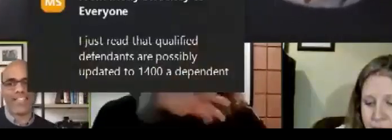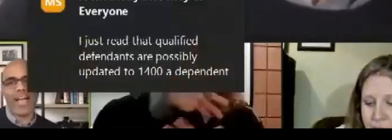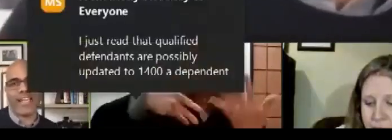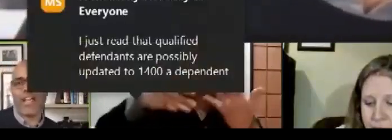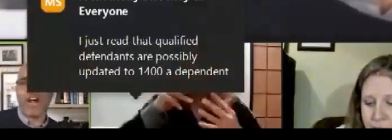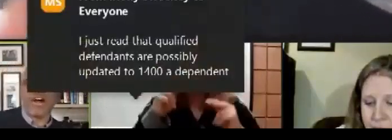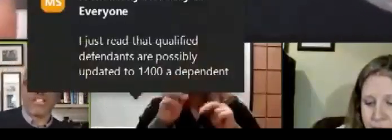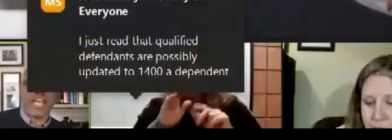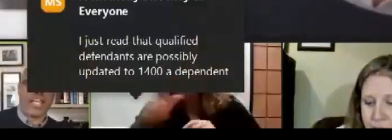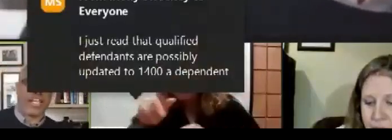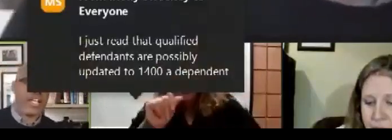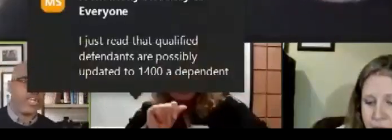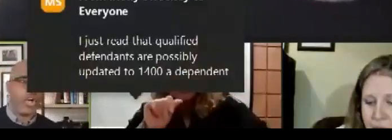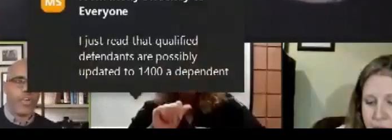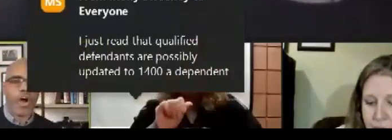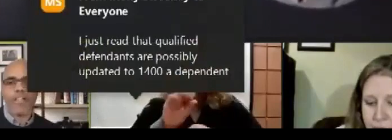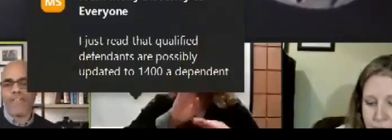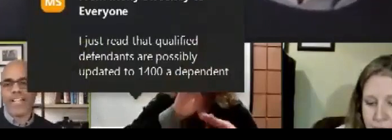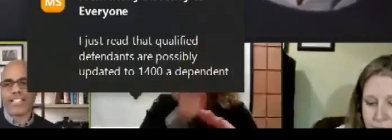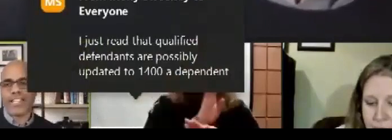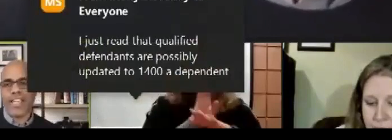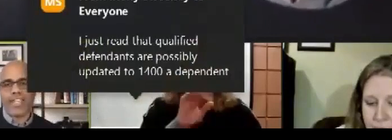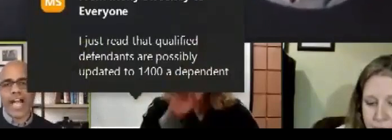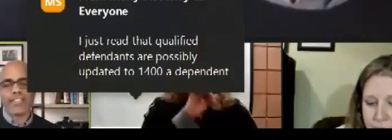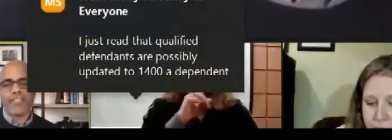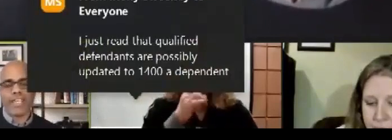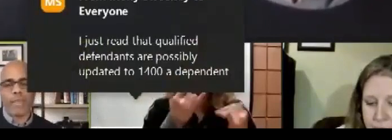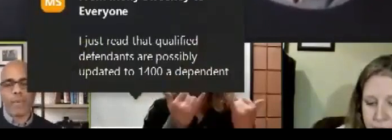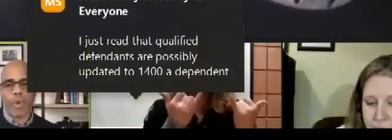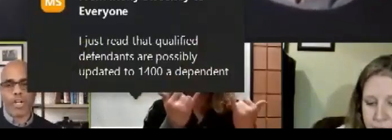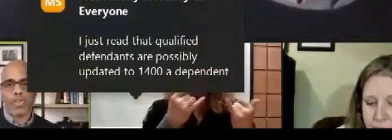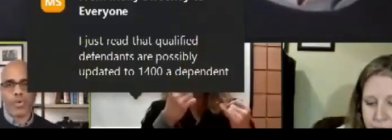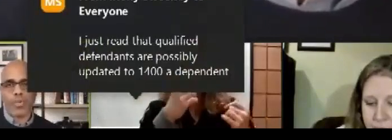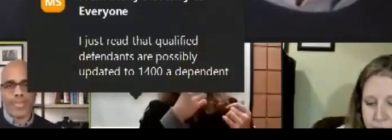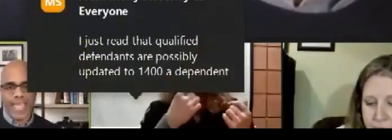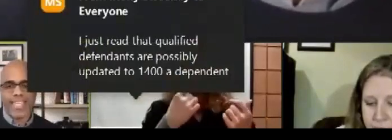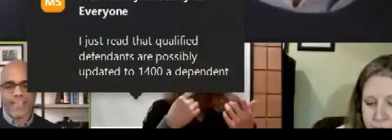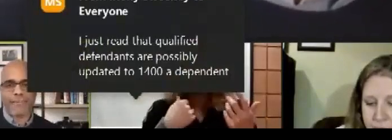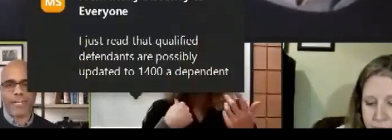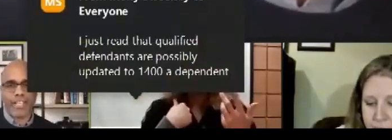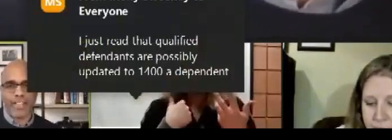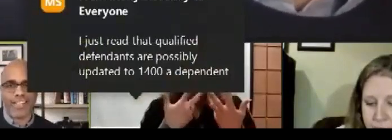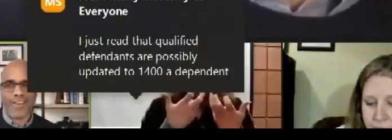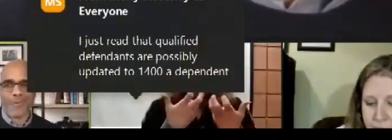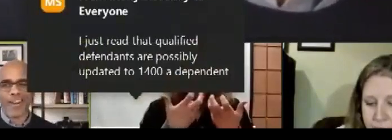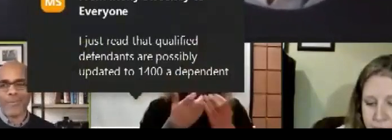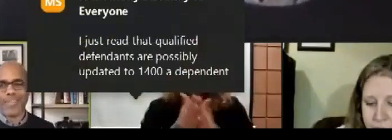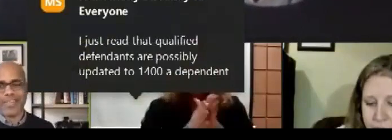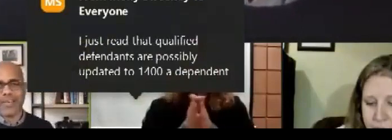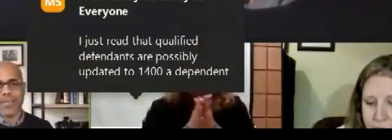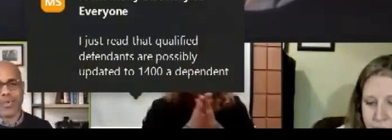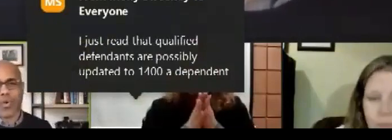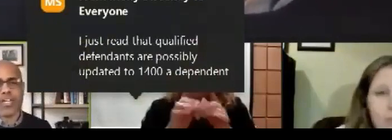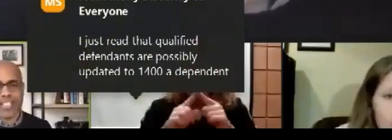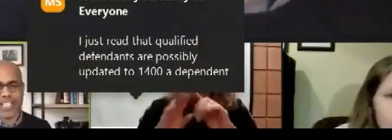que en cualquier momento los lugares van a estar siendo abiertos va a haber más esta actividad económica se